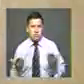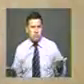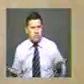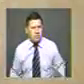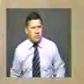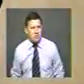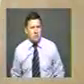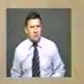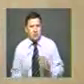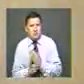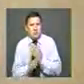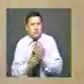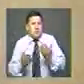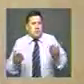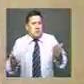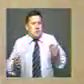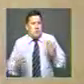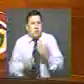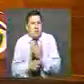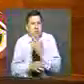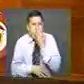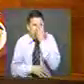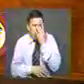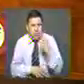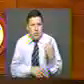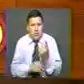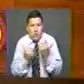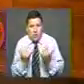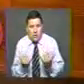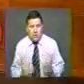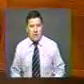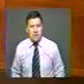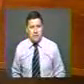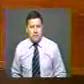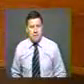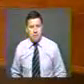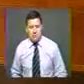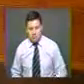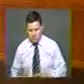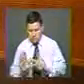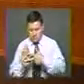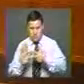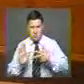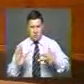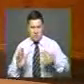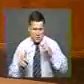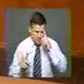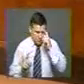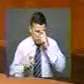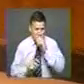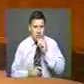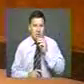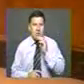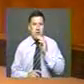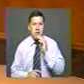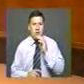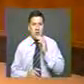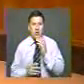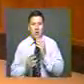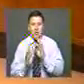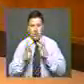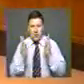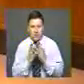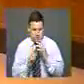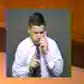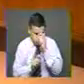es un problema. Además es un problema porque si hoy la Corte en su sabiduría, o mañana el Congreso en su